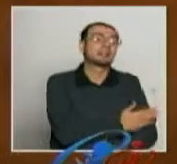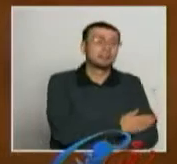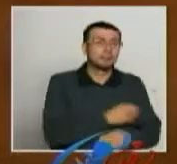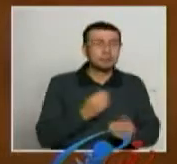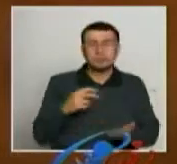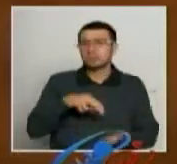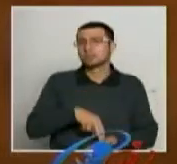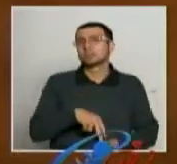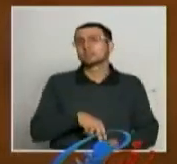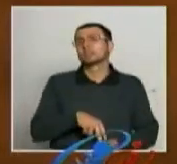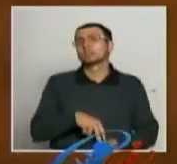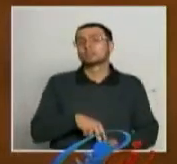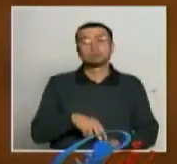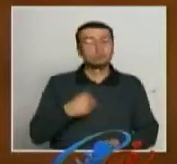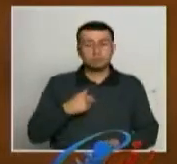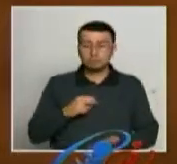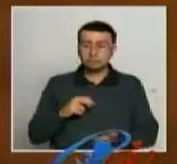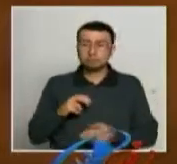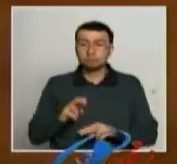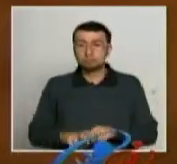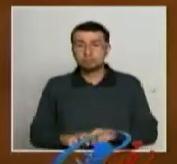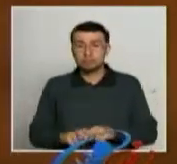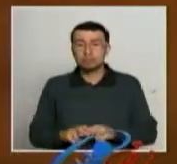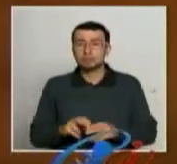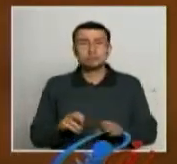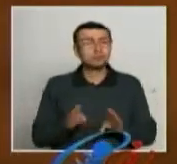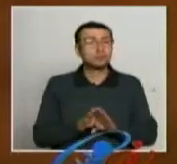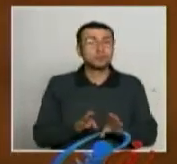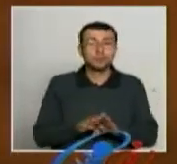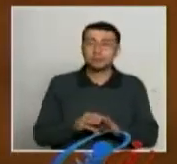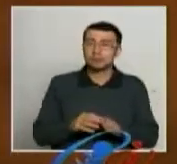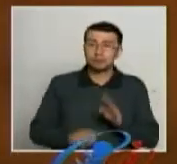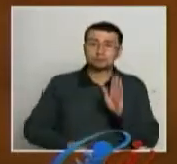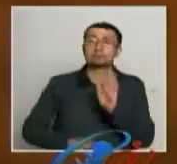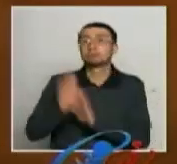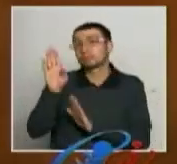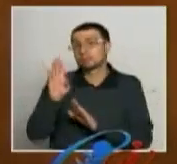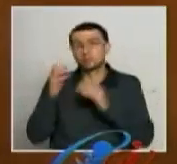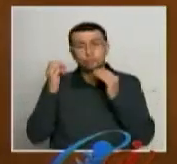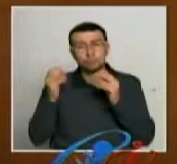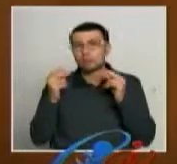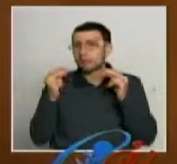de pie tan rápido. O sea, la evolución se ha hecho demasiado rápido, el ser humano